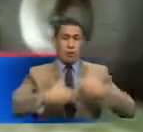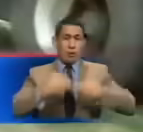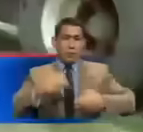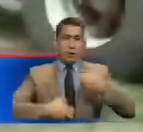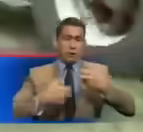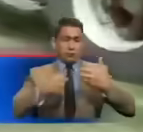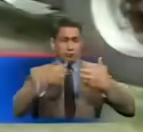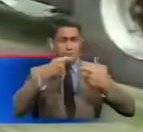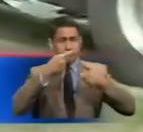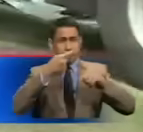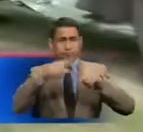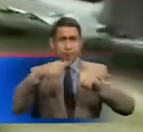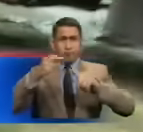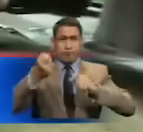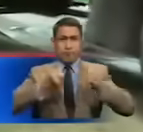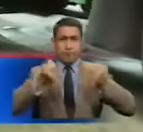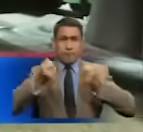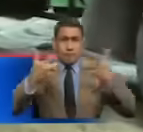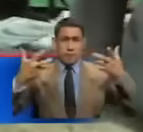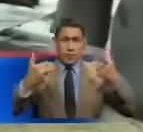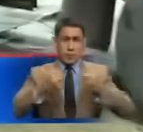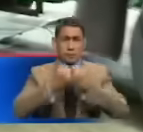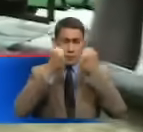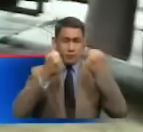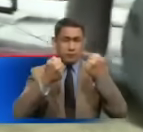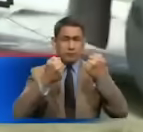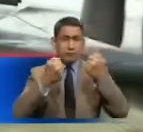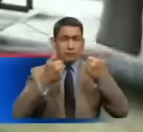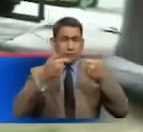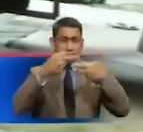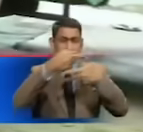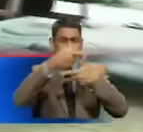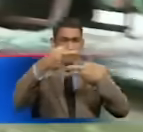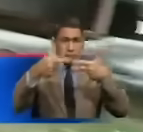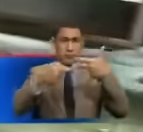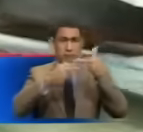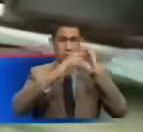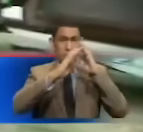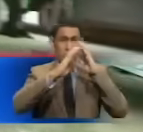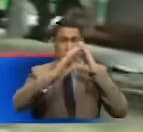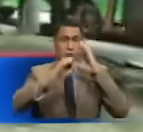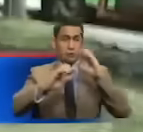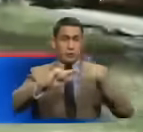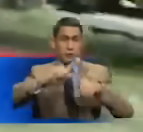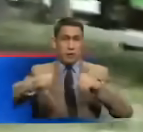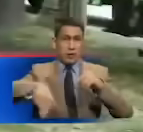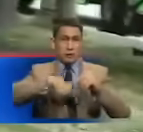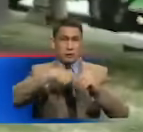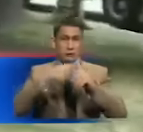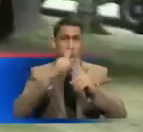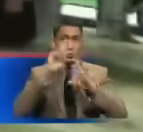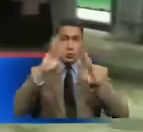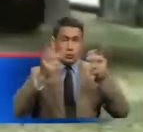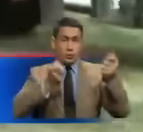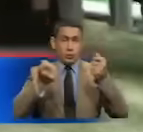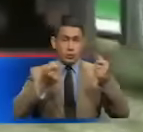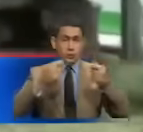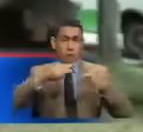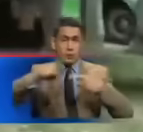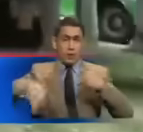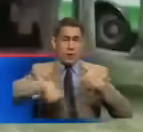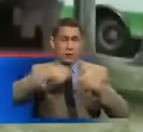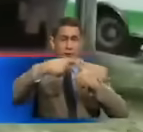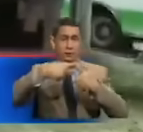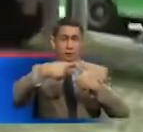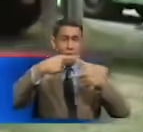Valverde, en el cual se encuentran inmersos 3 buses de transporte público, un transporte pesado y 2 de tipo